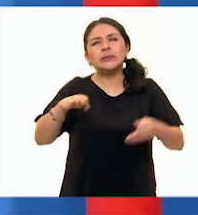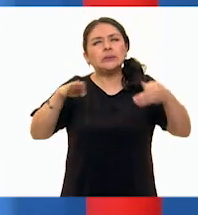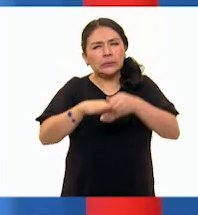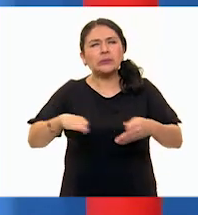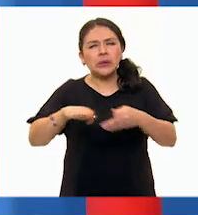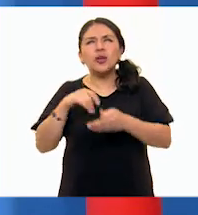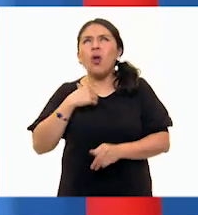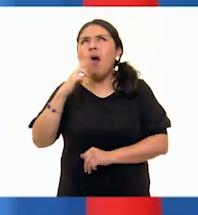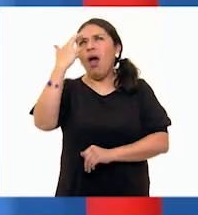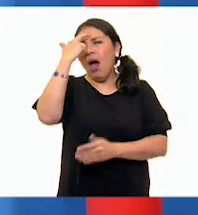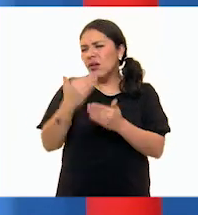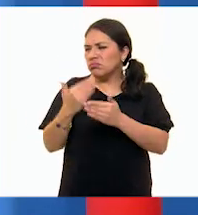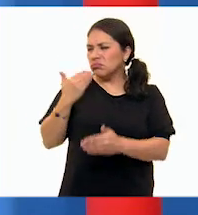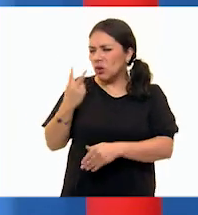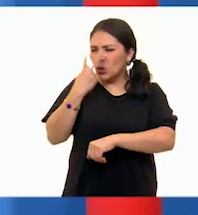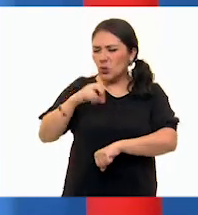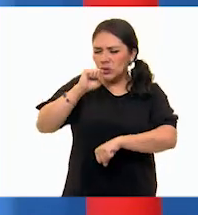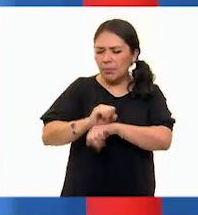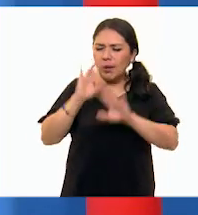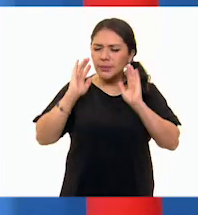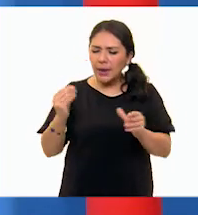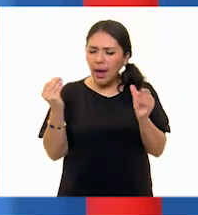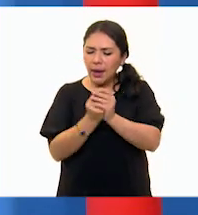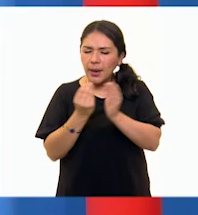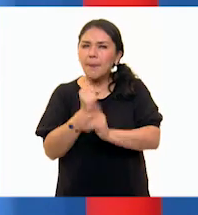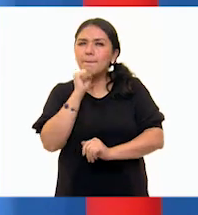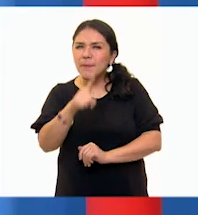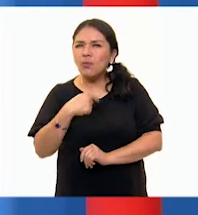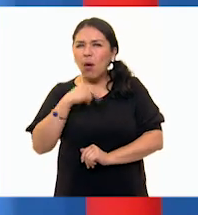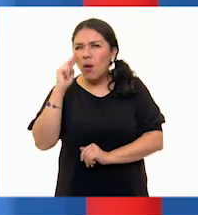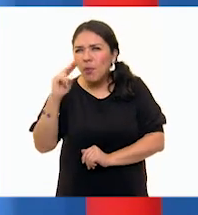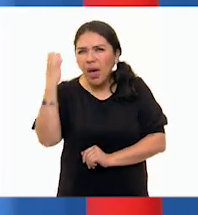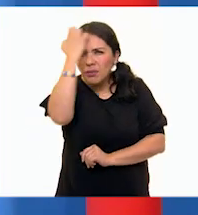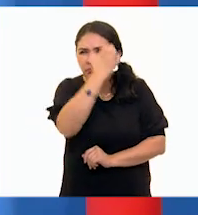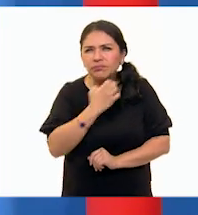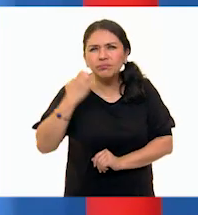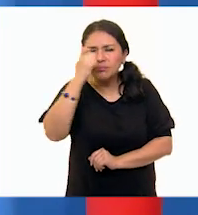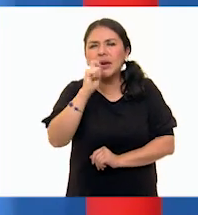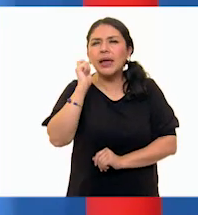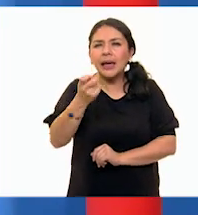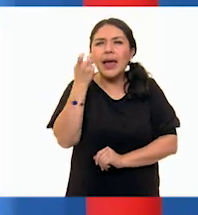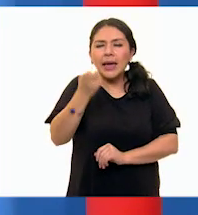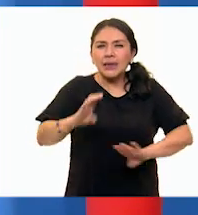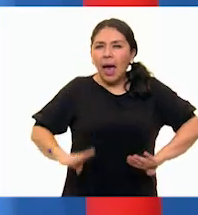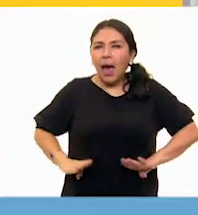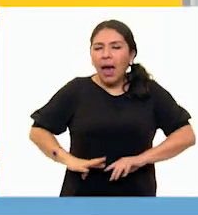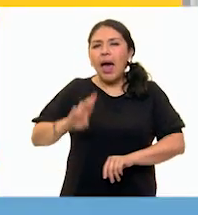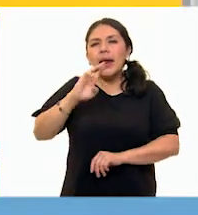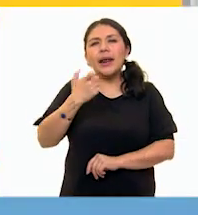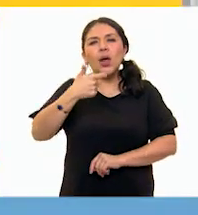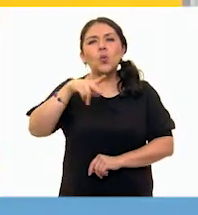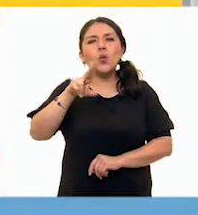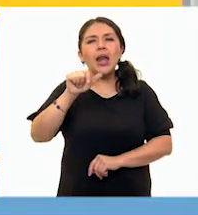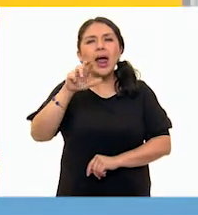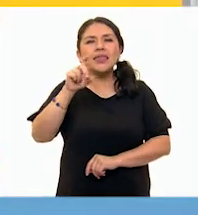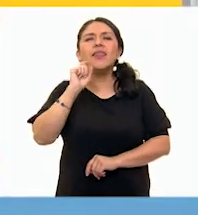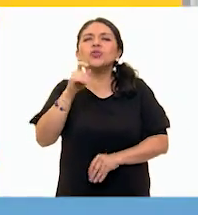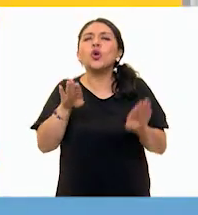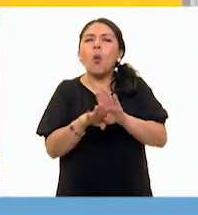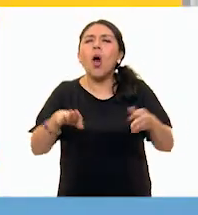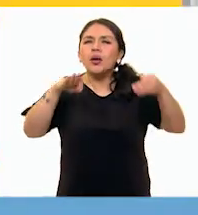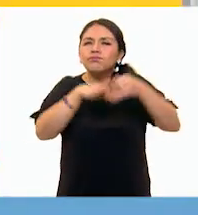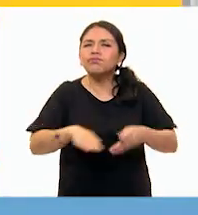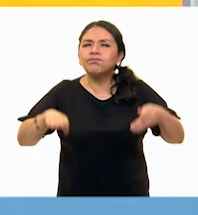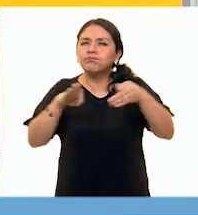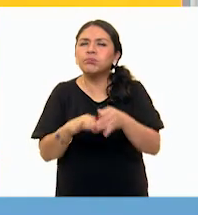o menos 2 semanas tuvimos una clase donde precisamente estábamos analizando regularidades. Muy bien, qué bueno